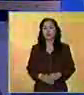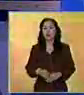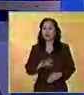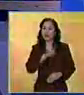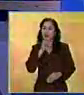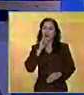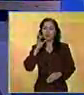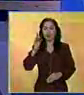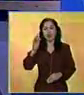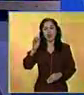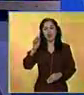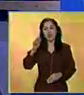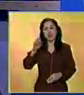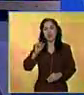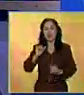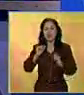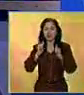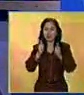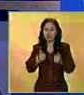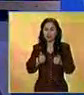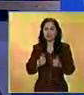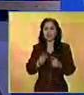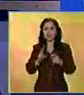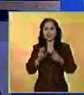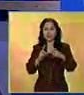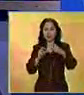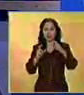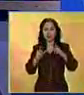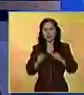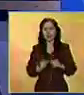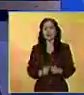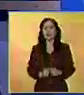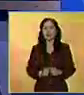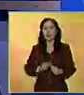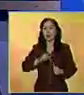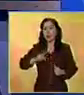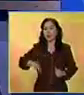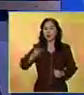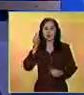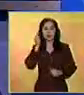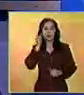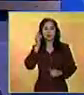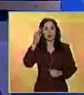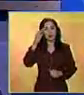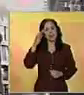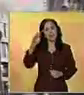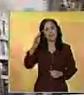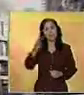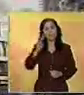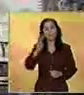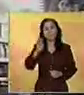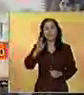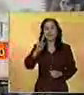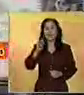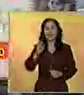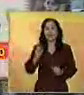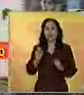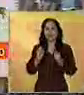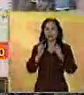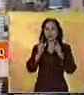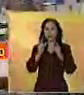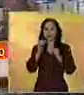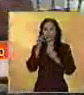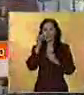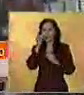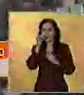soy Daniela Di Giacomo y enseguida comenzamos con Estrenos y Estrellas. Abrimos con la princesita del pop mexicano, Belinda, quien fue sorprendida